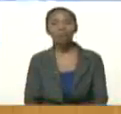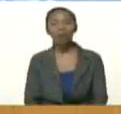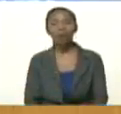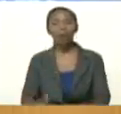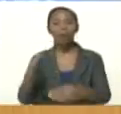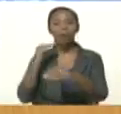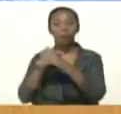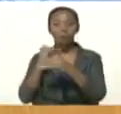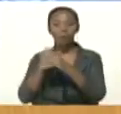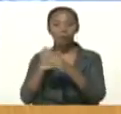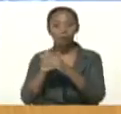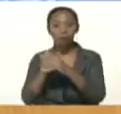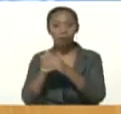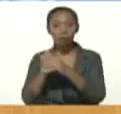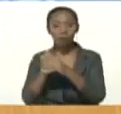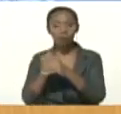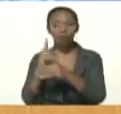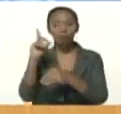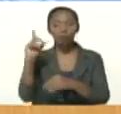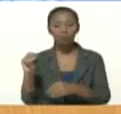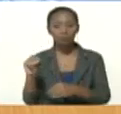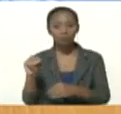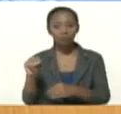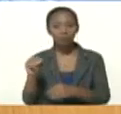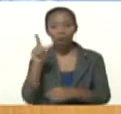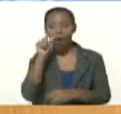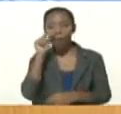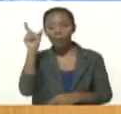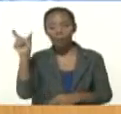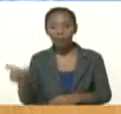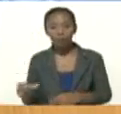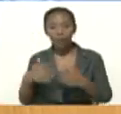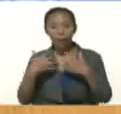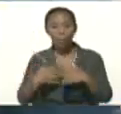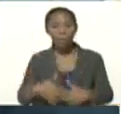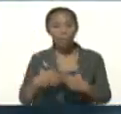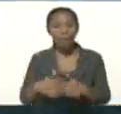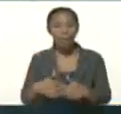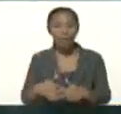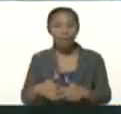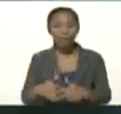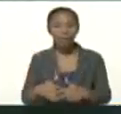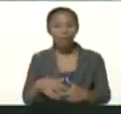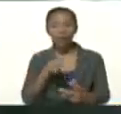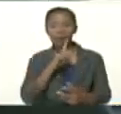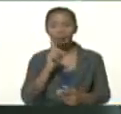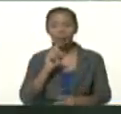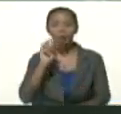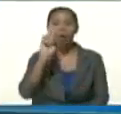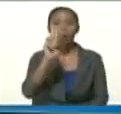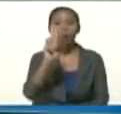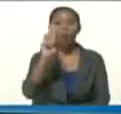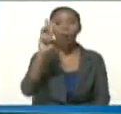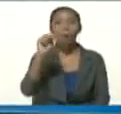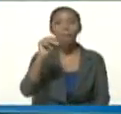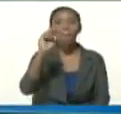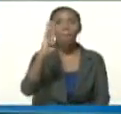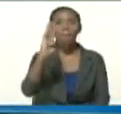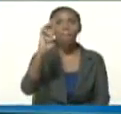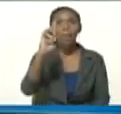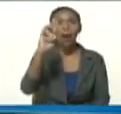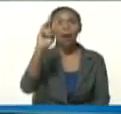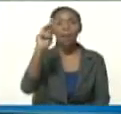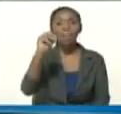Igualmente a Vladimir Materán, accionista de la empresa Umber Mars Tours.